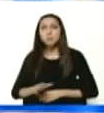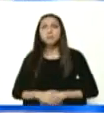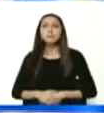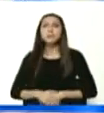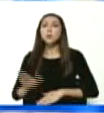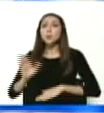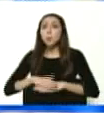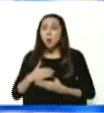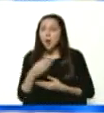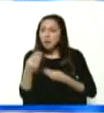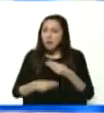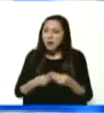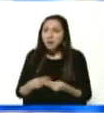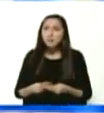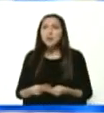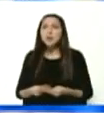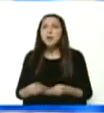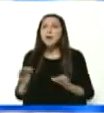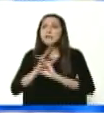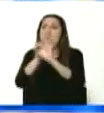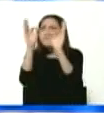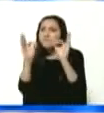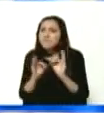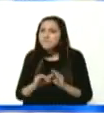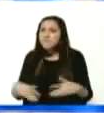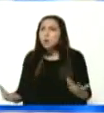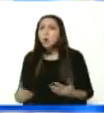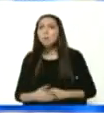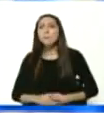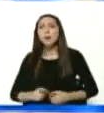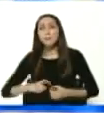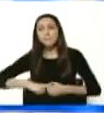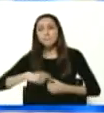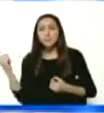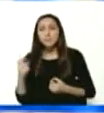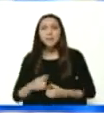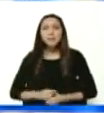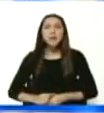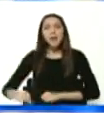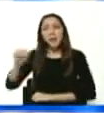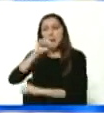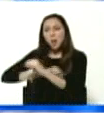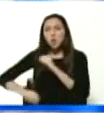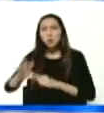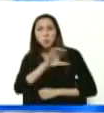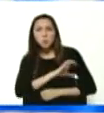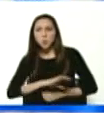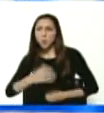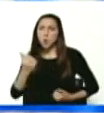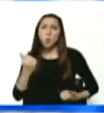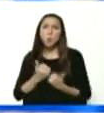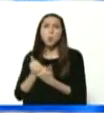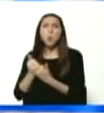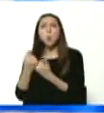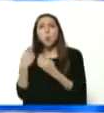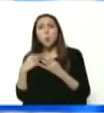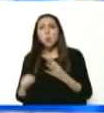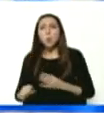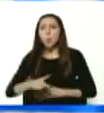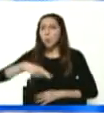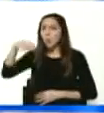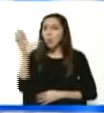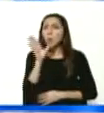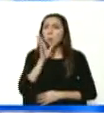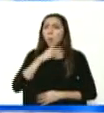fenómeno que, lejos de desplazarlas, legitima cada vez más las luchas de los pueblos en favor de un mundo de equidad y de